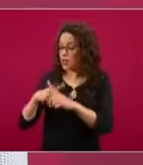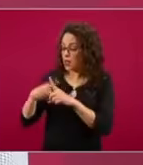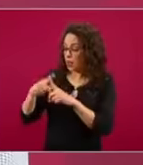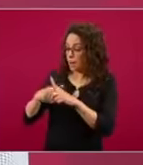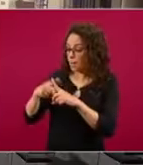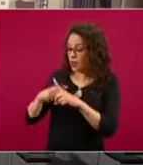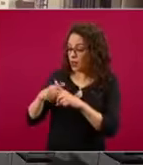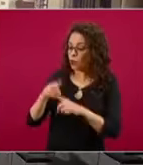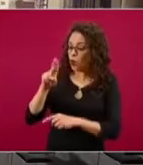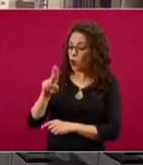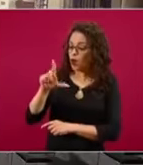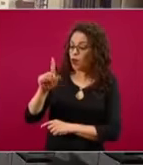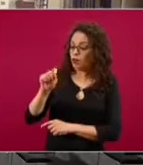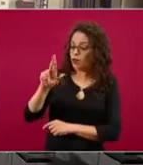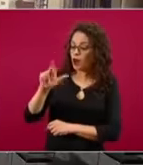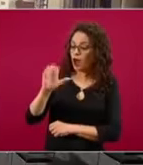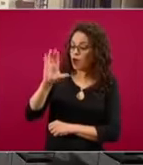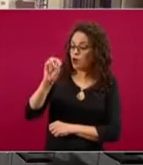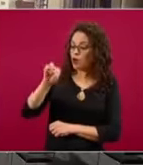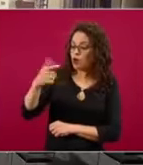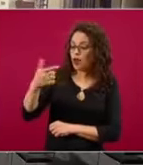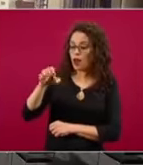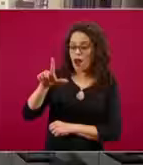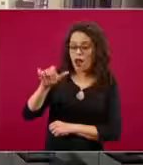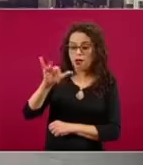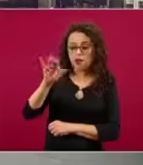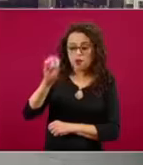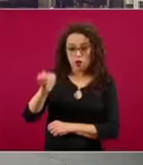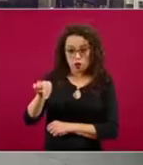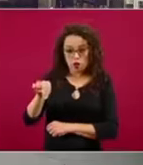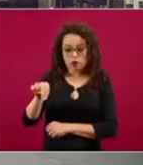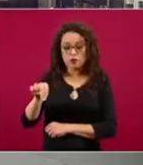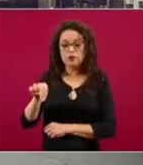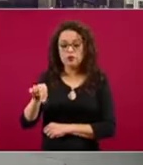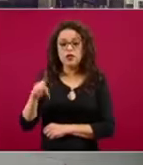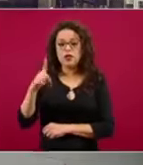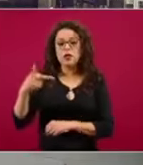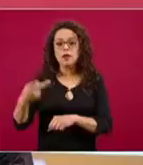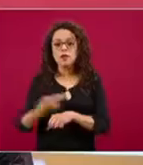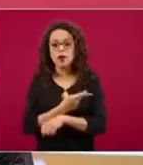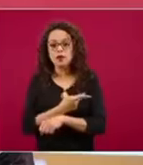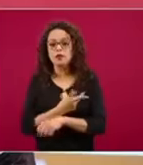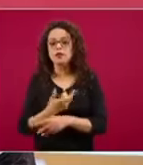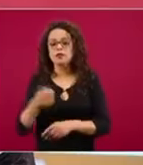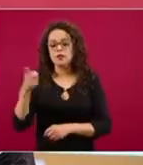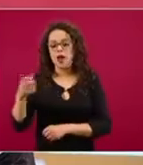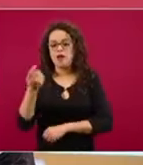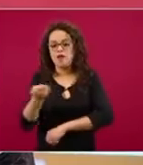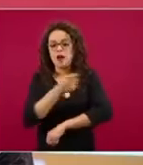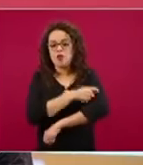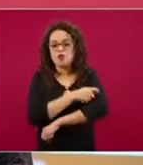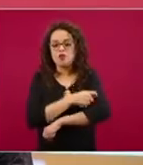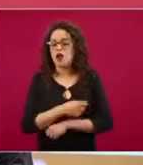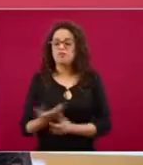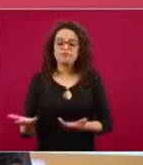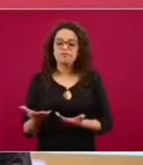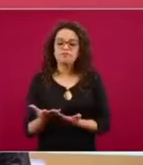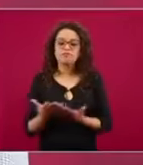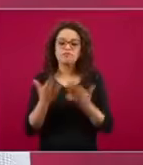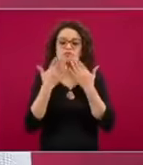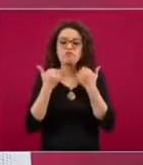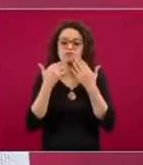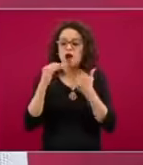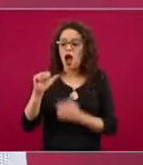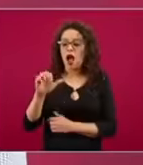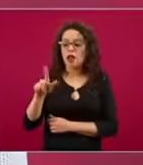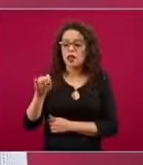de ultracongelación, entonces sucede algo que comúnmente llamamos que la vacuna se inactiva, y entonces al inactivarse, pues entonces